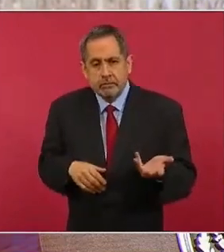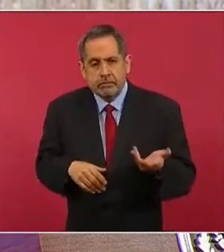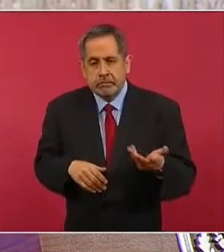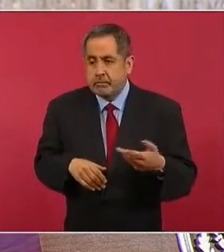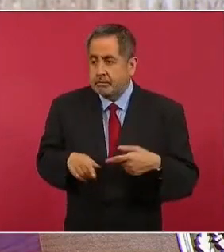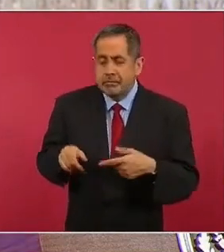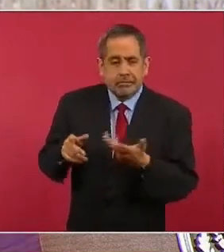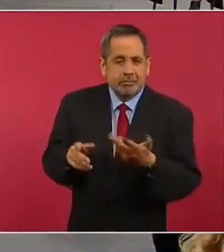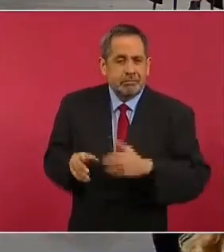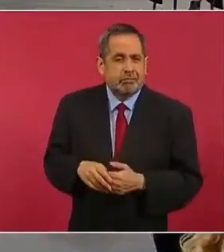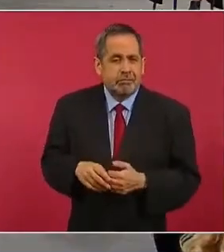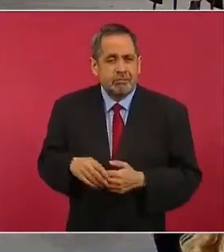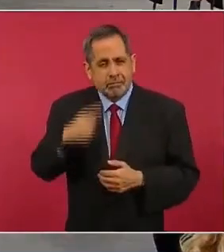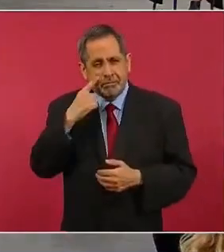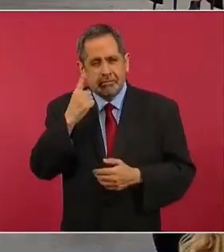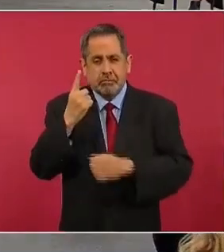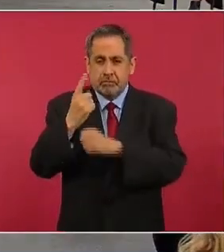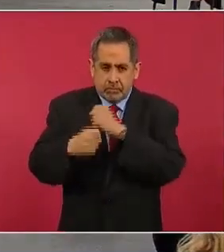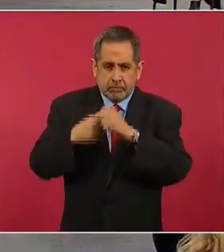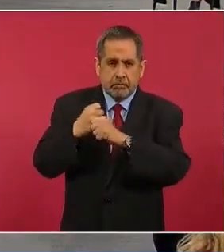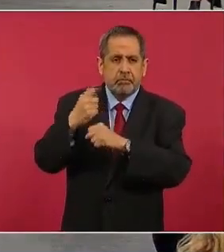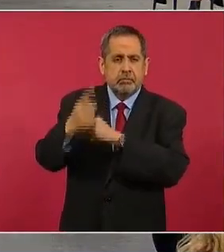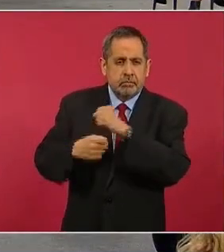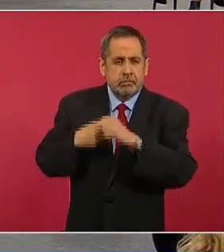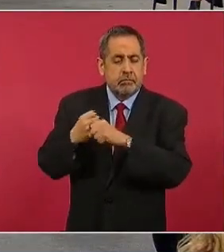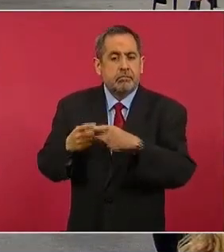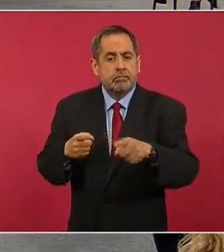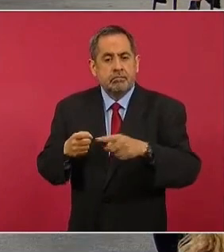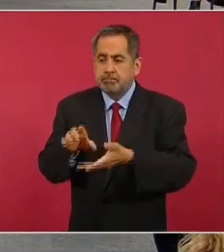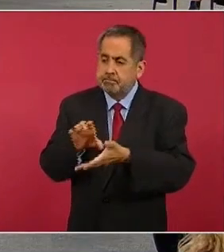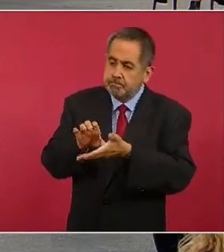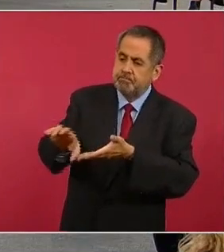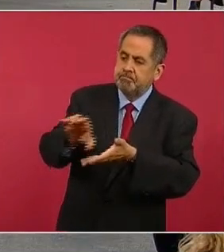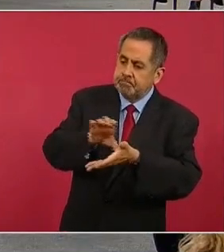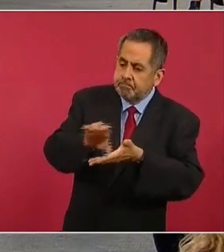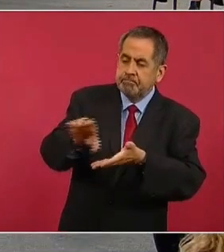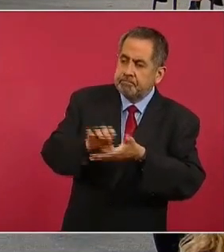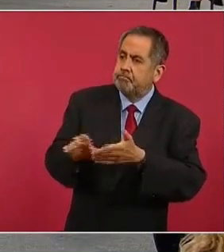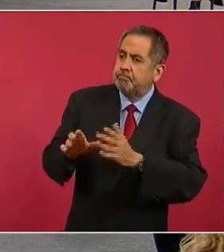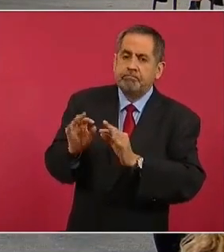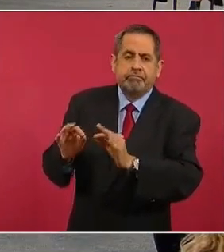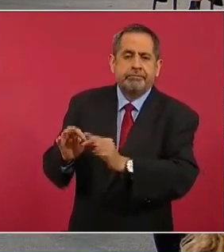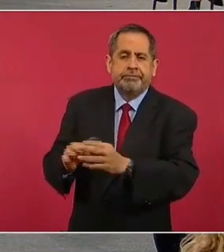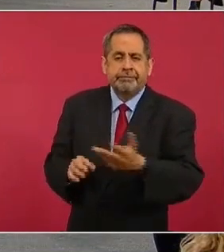pague eso, como cada año le metieron